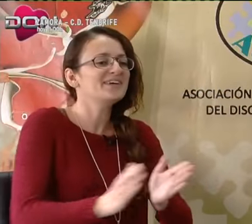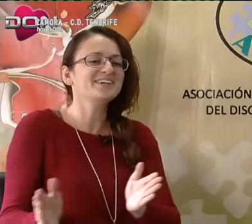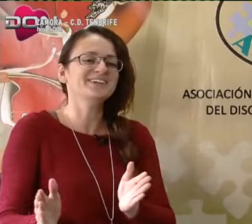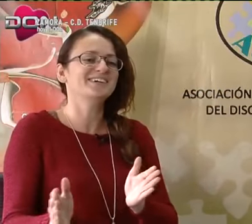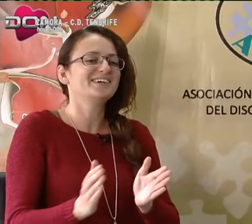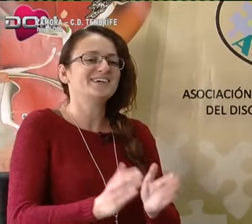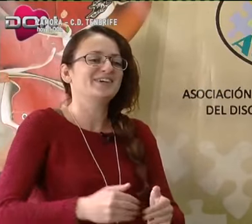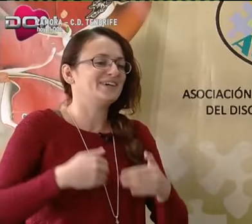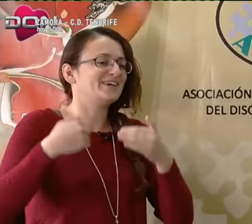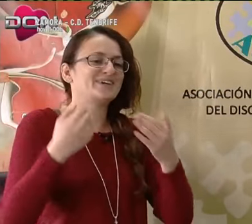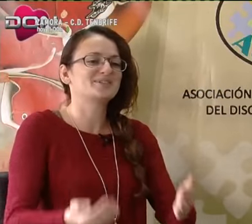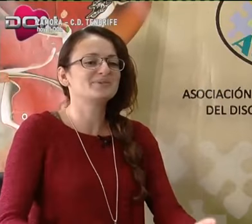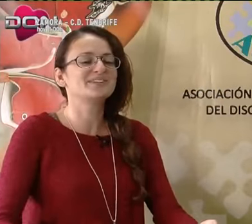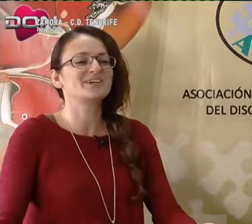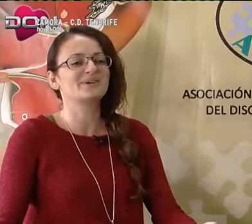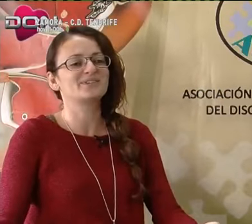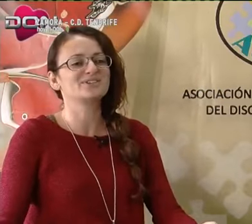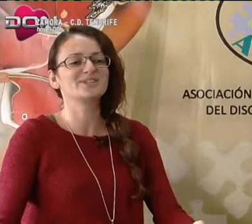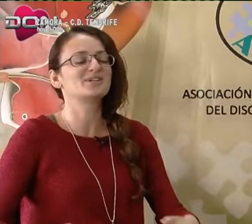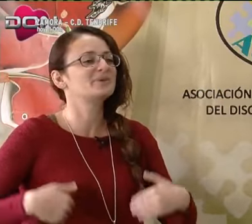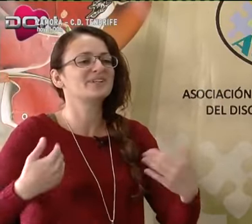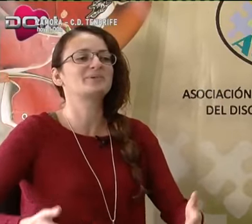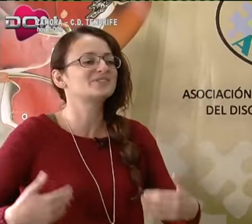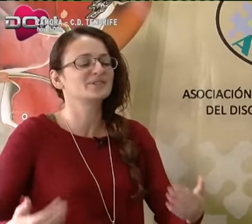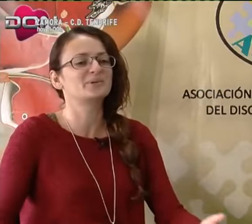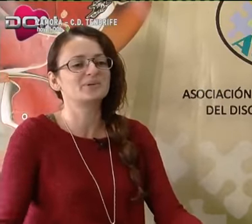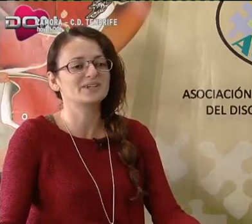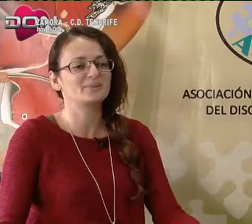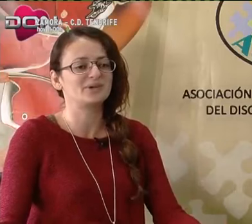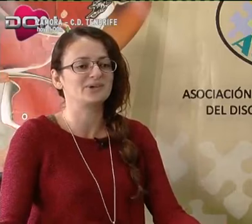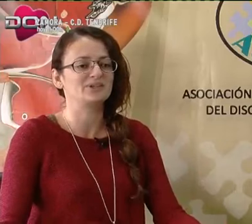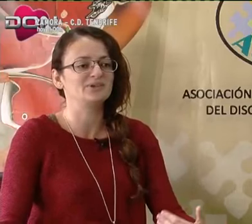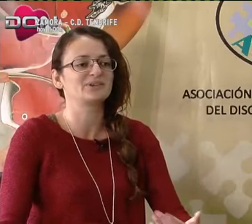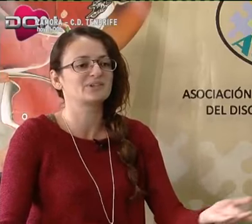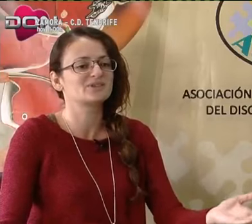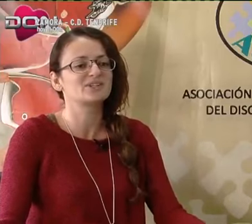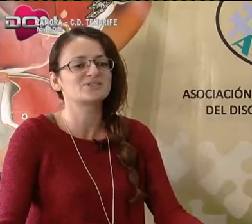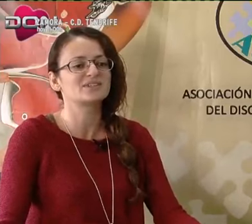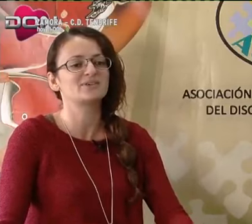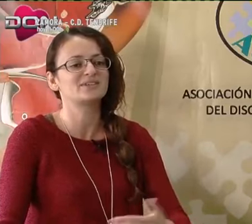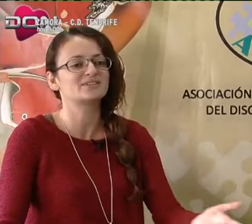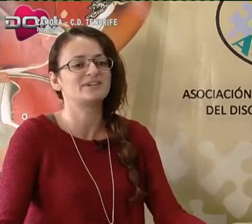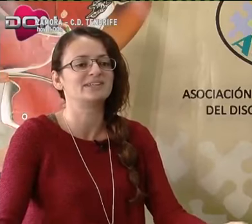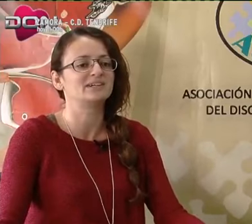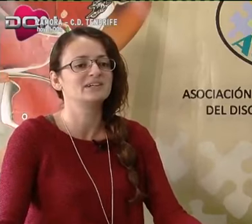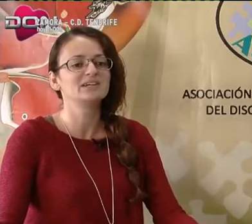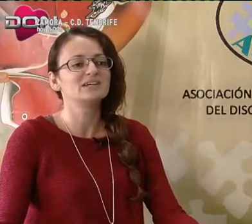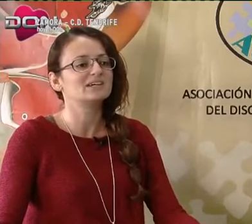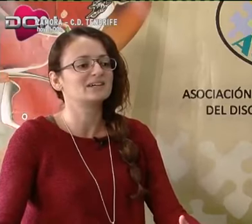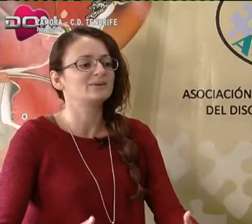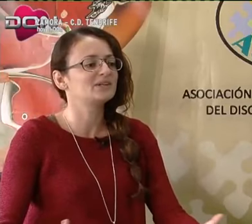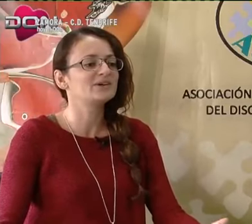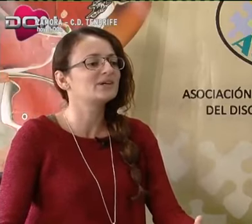Cada viernes que hacemos nuestras evaluaciones siempre estamos haciendo propuestas de mejora, ¿no? Yo creo que eso en la sociedad nos hace falta.